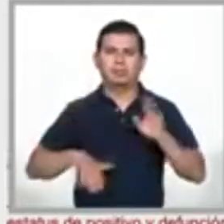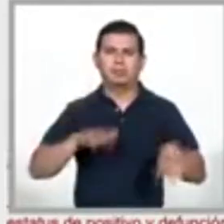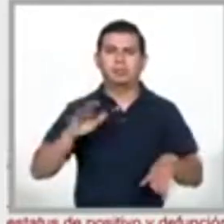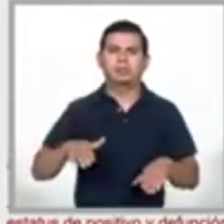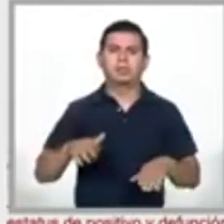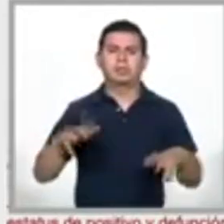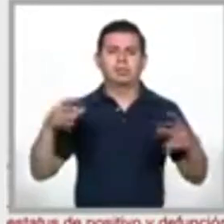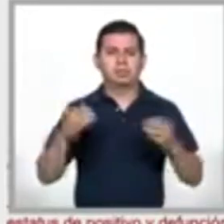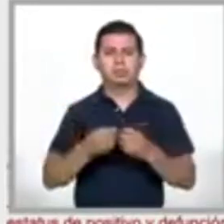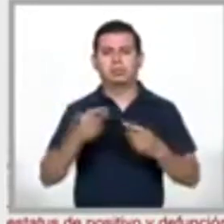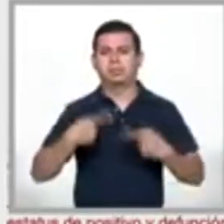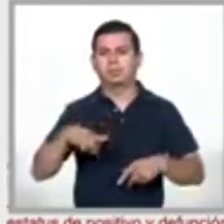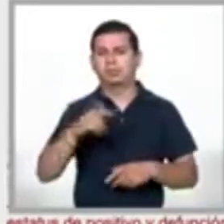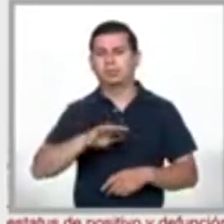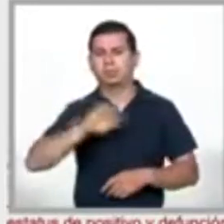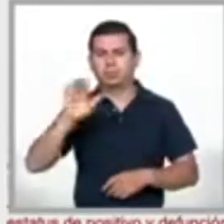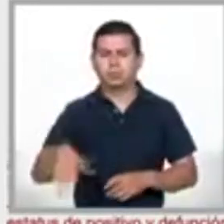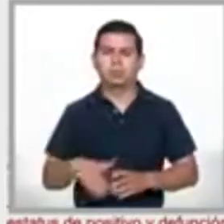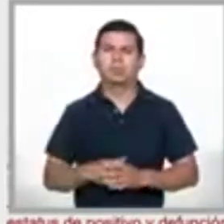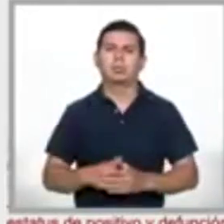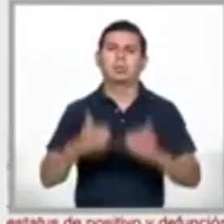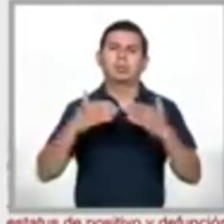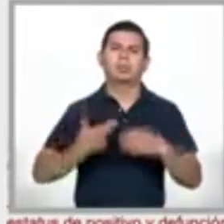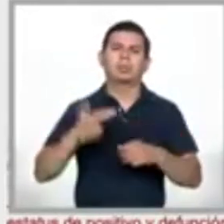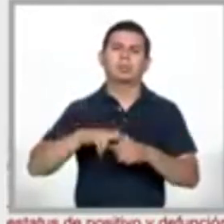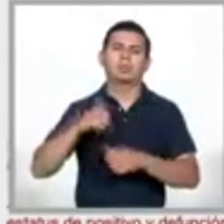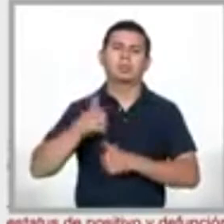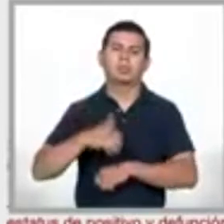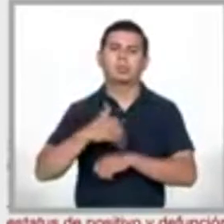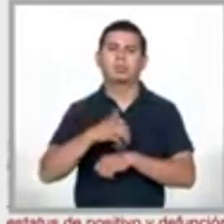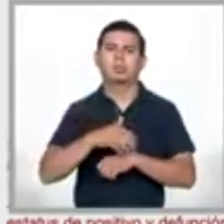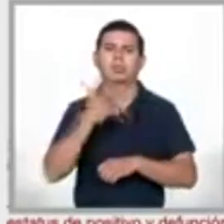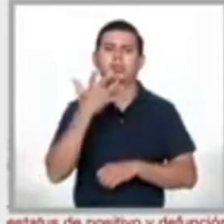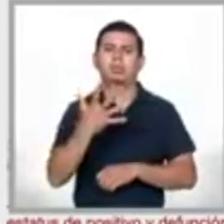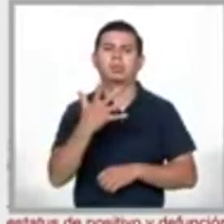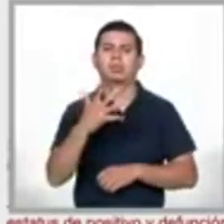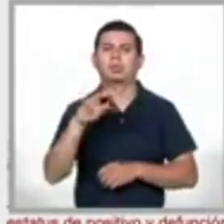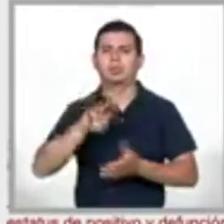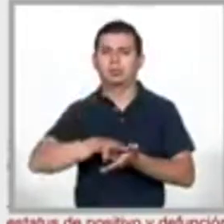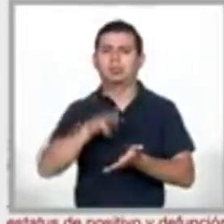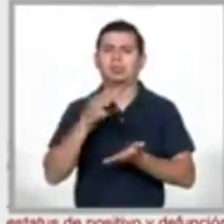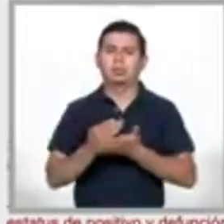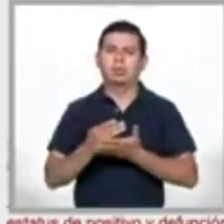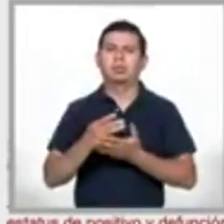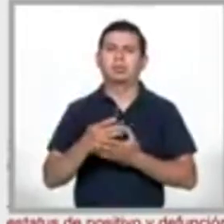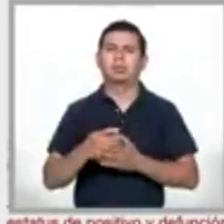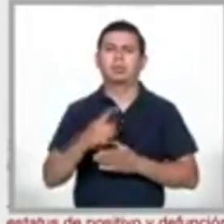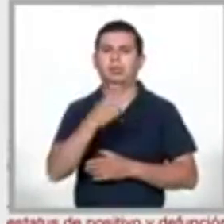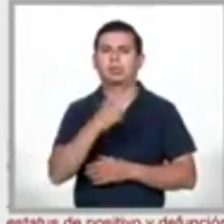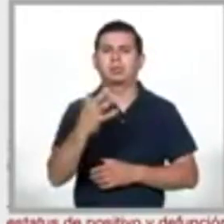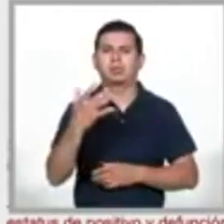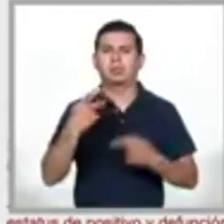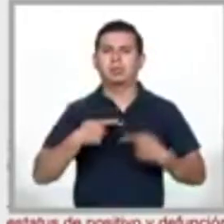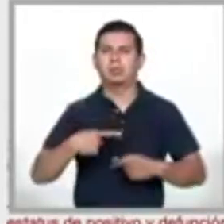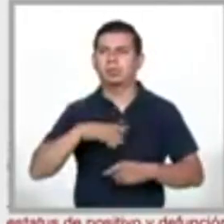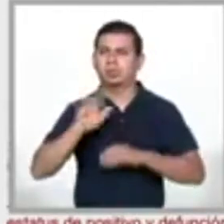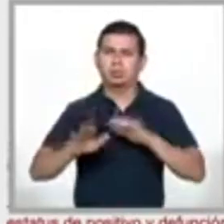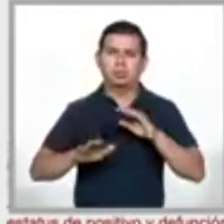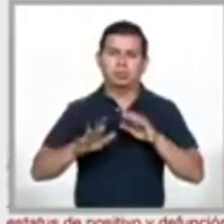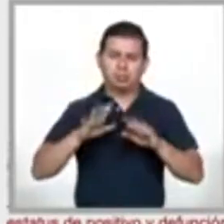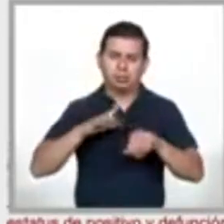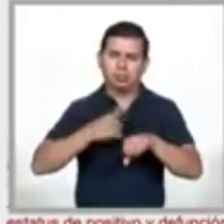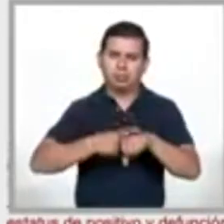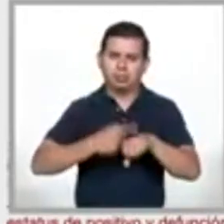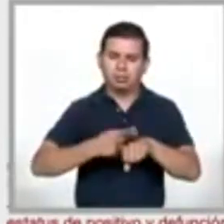confirmados con 12 defunciones. En la jurisdicción sanitaria número 5, Mixteca, 150 casos confirmados